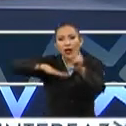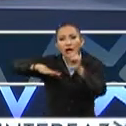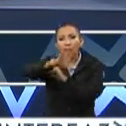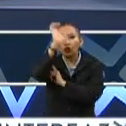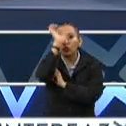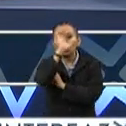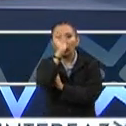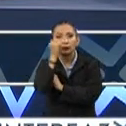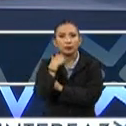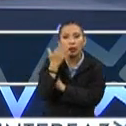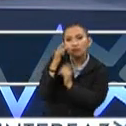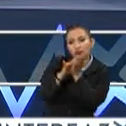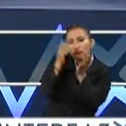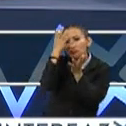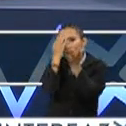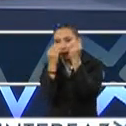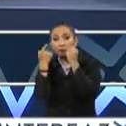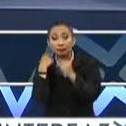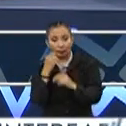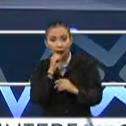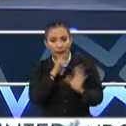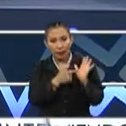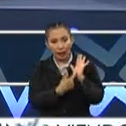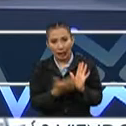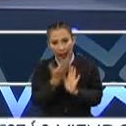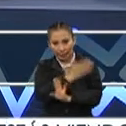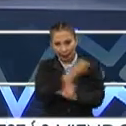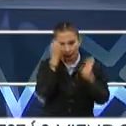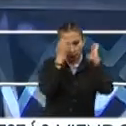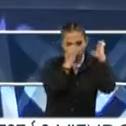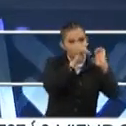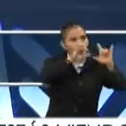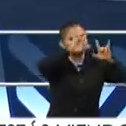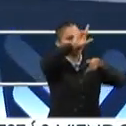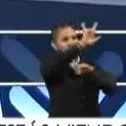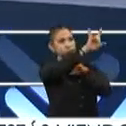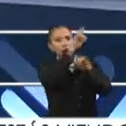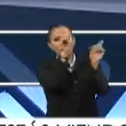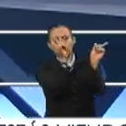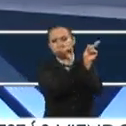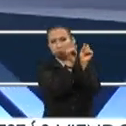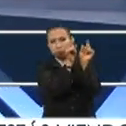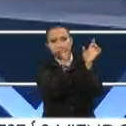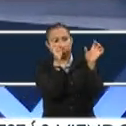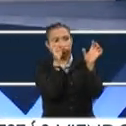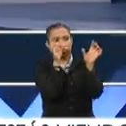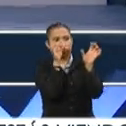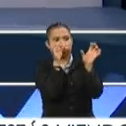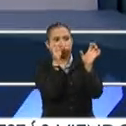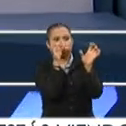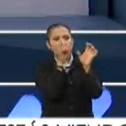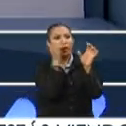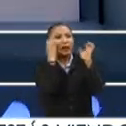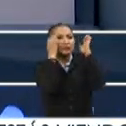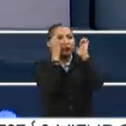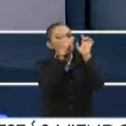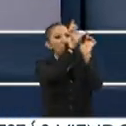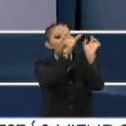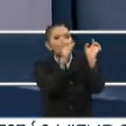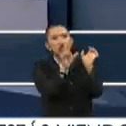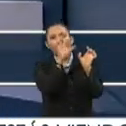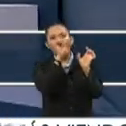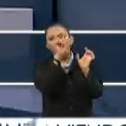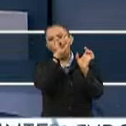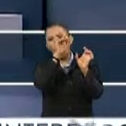ambiente cultural. Exhibimos al principio de la exposición una pequeñita muestra de óleo que